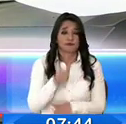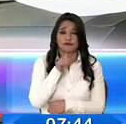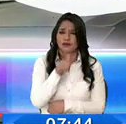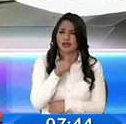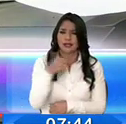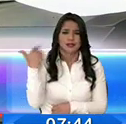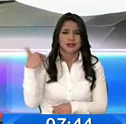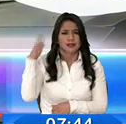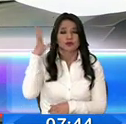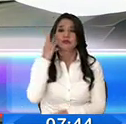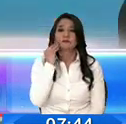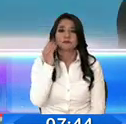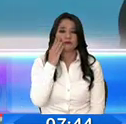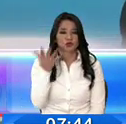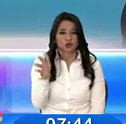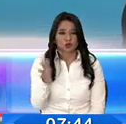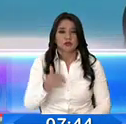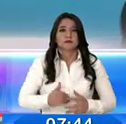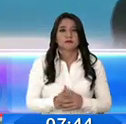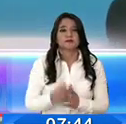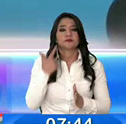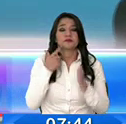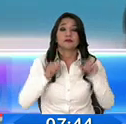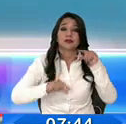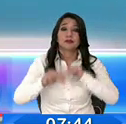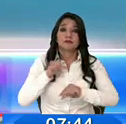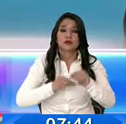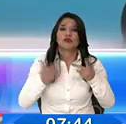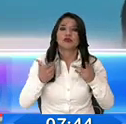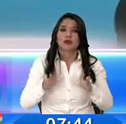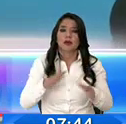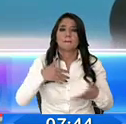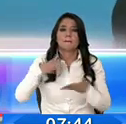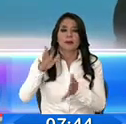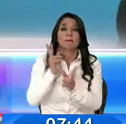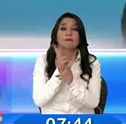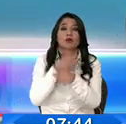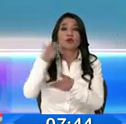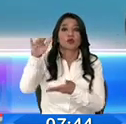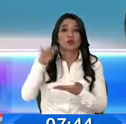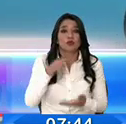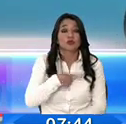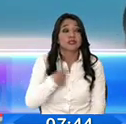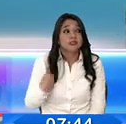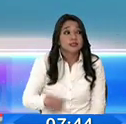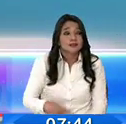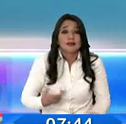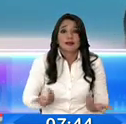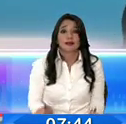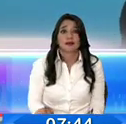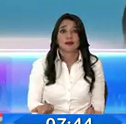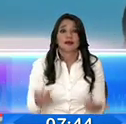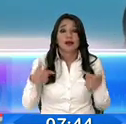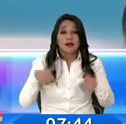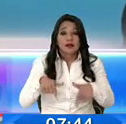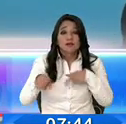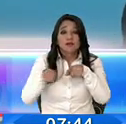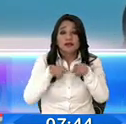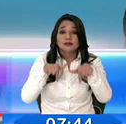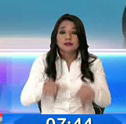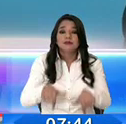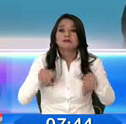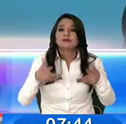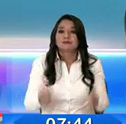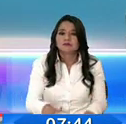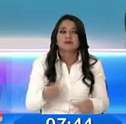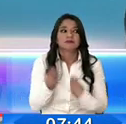por ejemplo yo le doy casos y empresas del sector químico ya está empezando importar producto terminado de chica porque ya no somos competitivos entonces